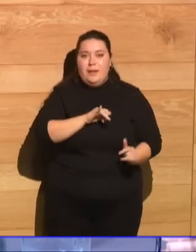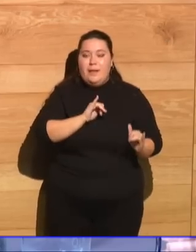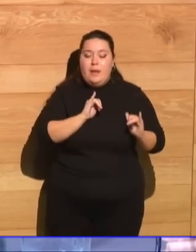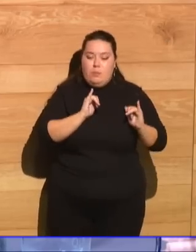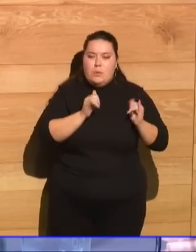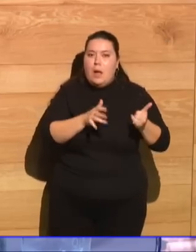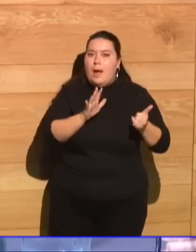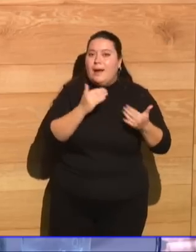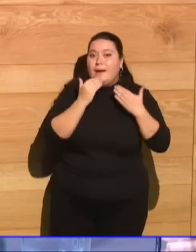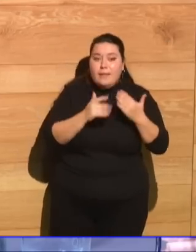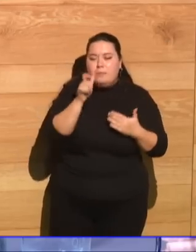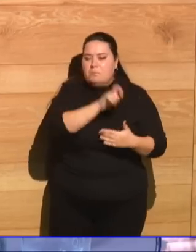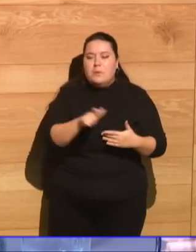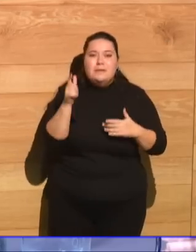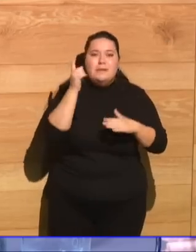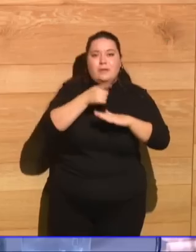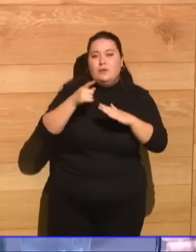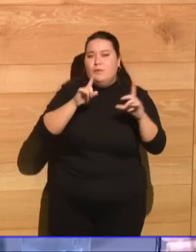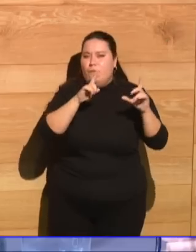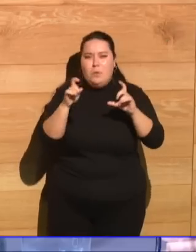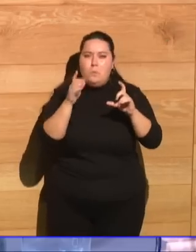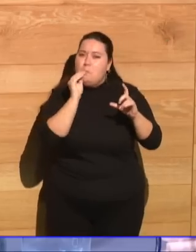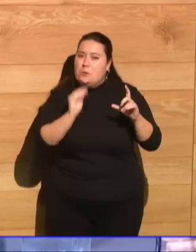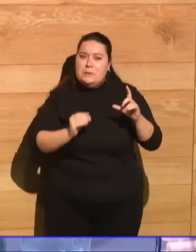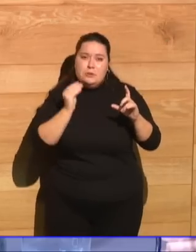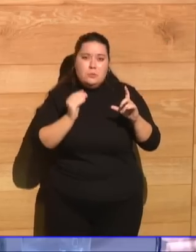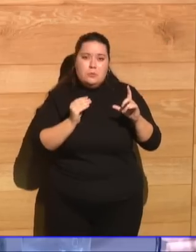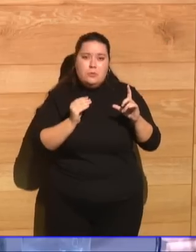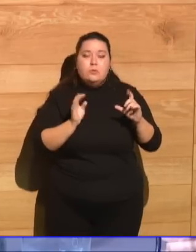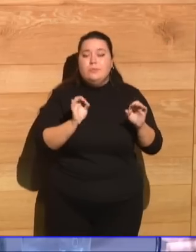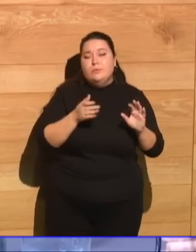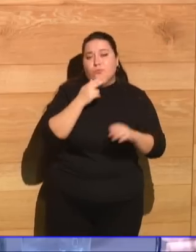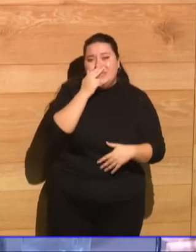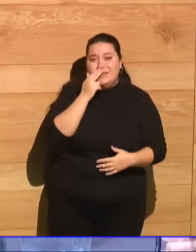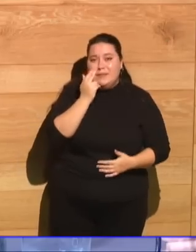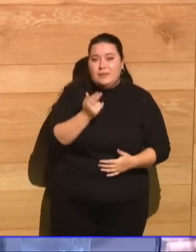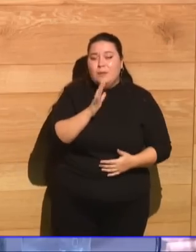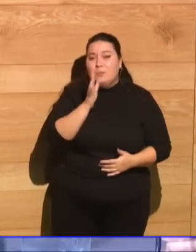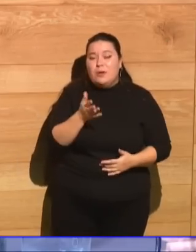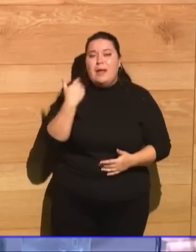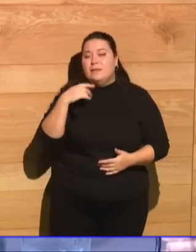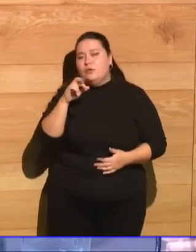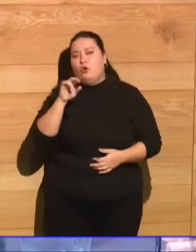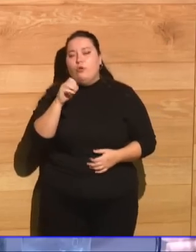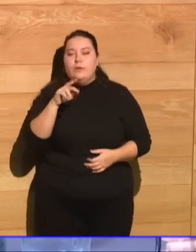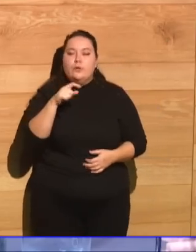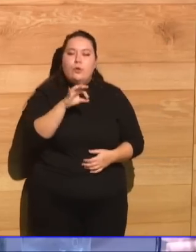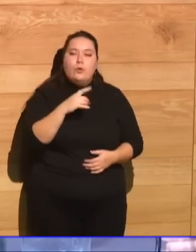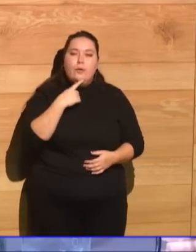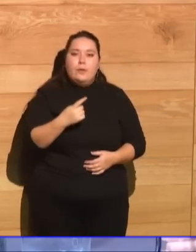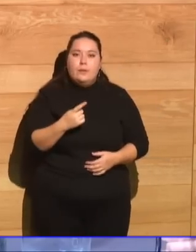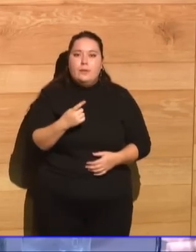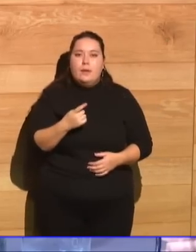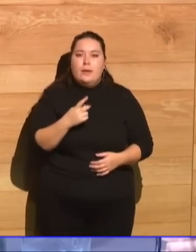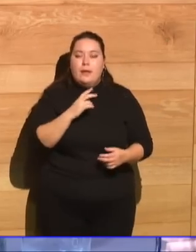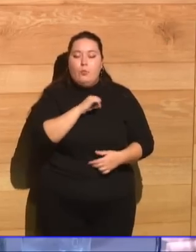con grandísimos directores de fotografía, es interesante también, porque tampoco, antes Rodrigo decía que él contaba de sí mismo